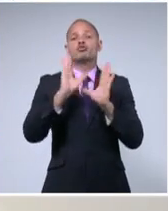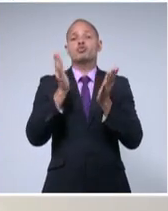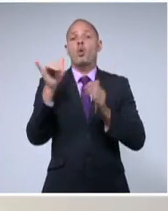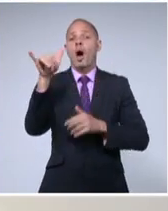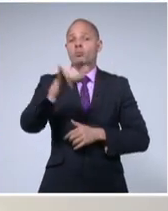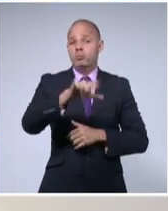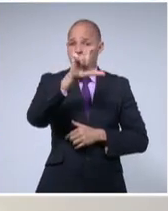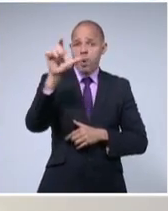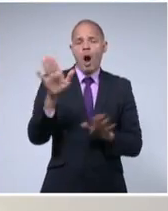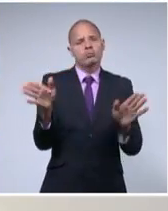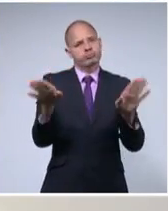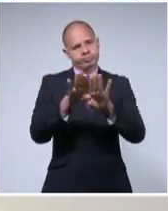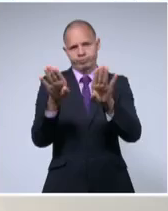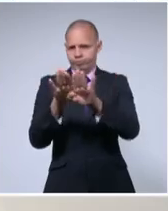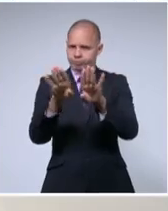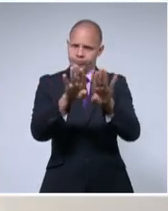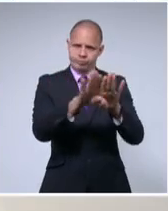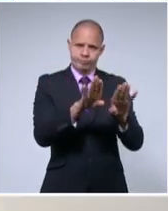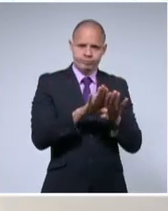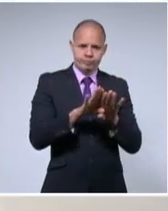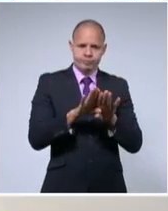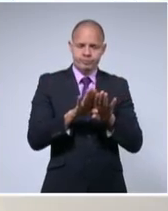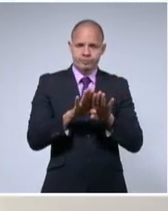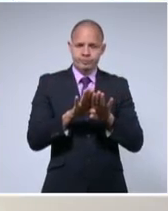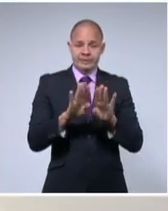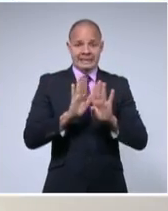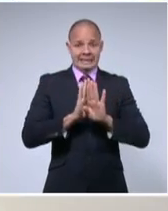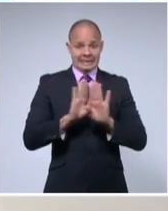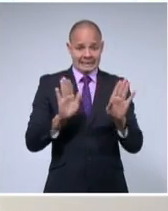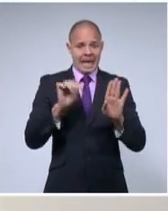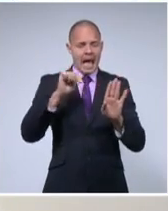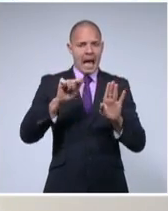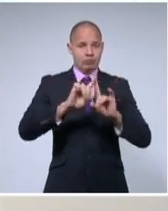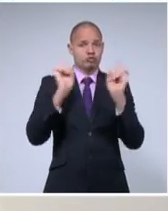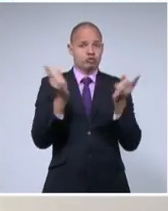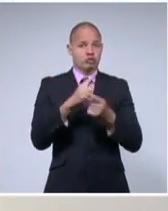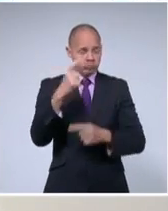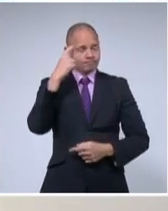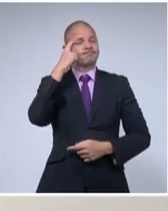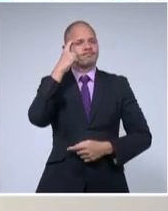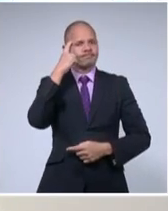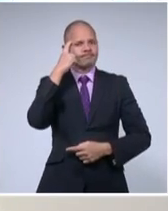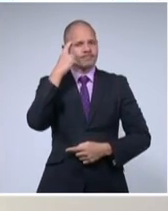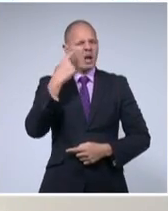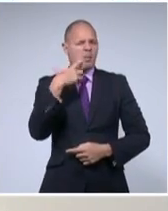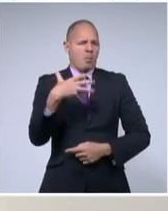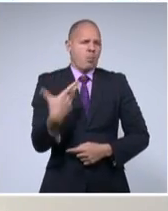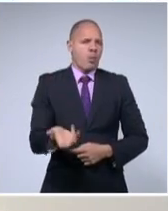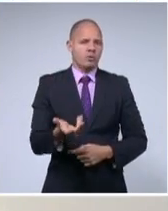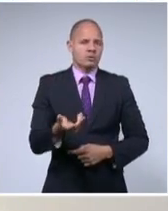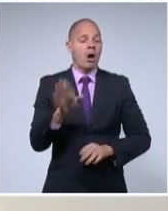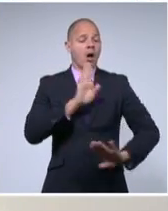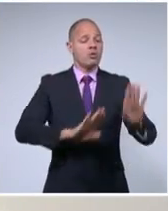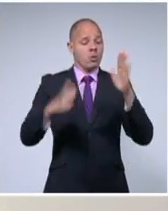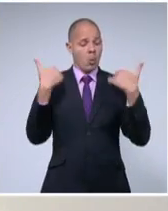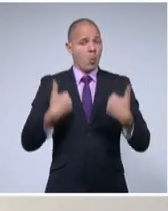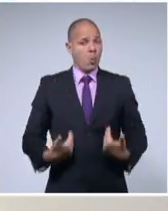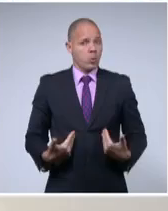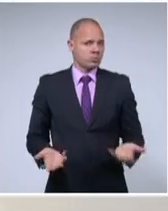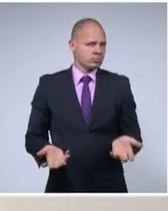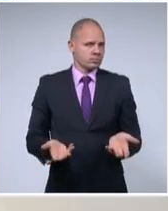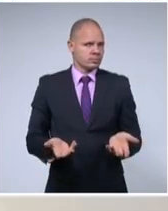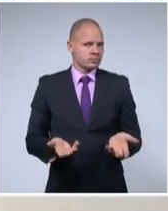colocaba la vida en su justa dimensión, el bien más valioso del ser humano. En aquel momento, el creciente número de casos